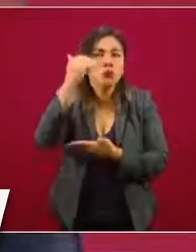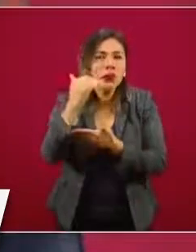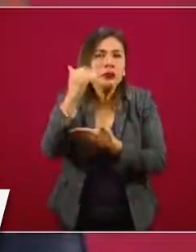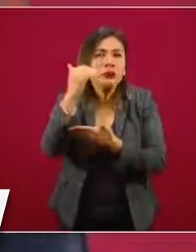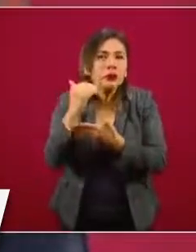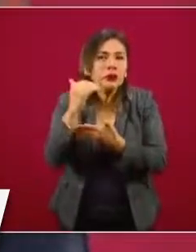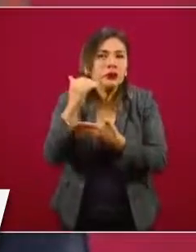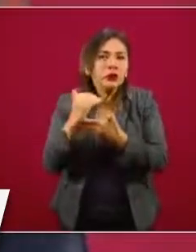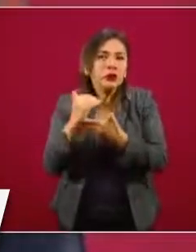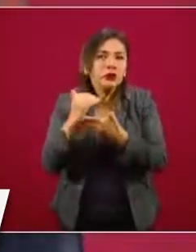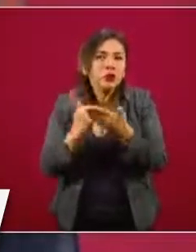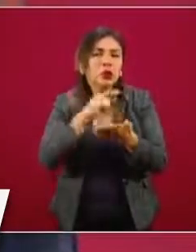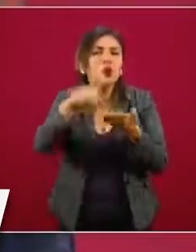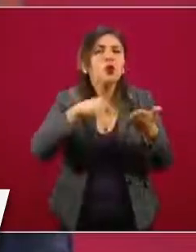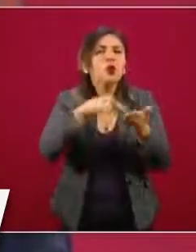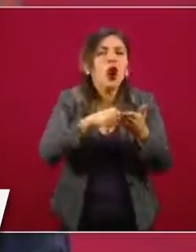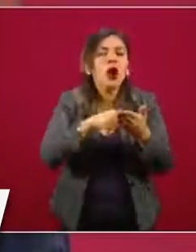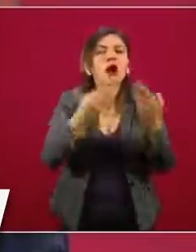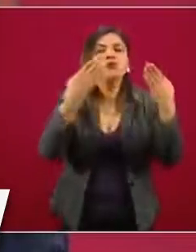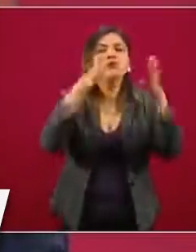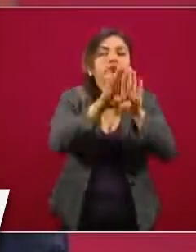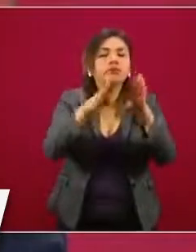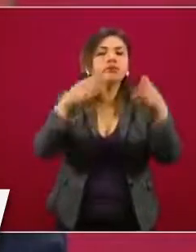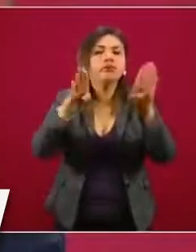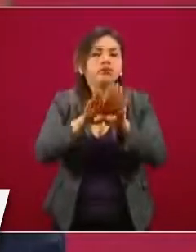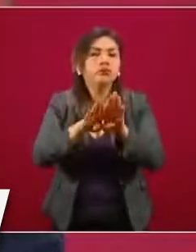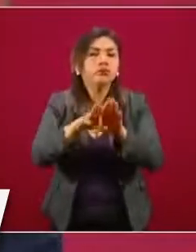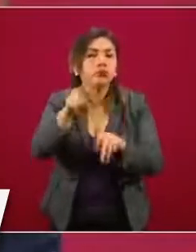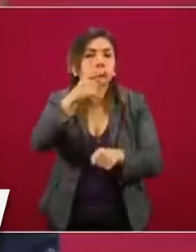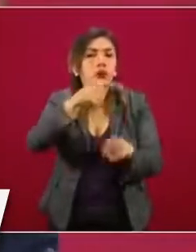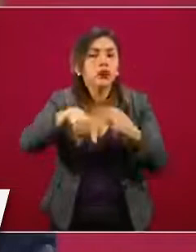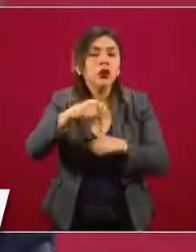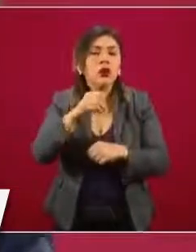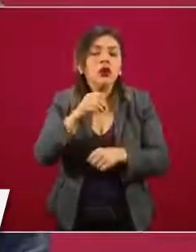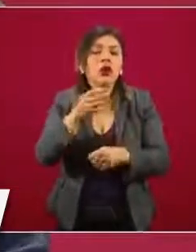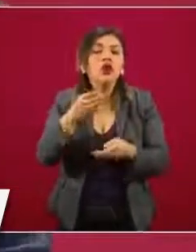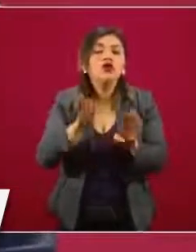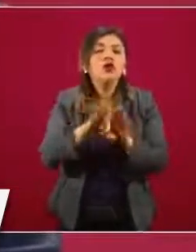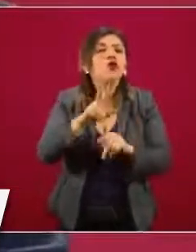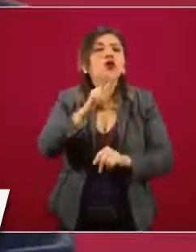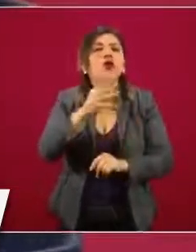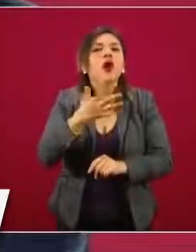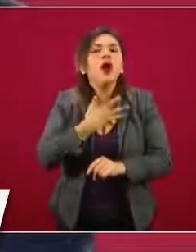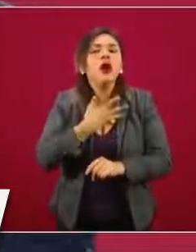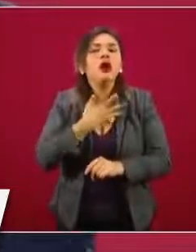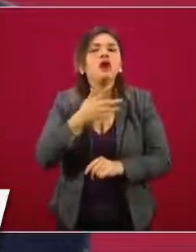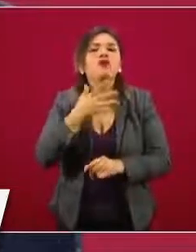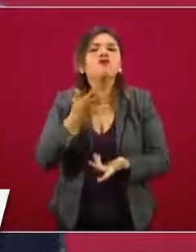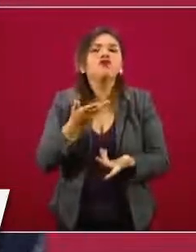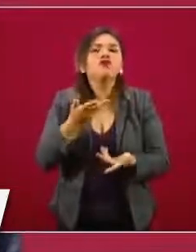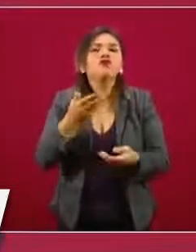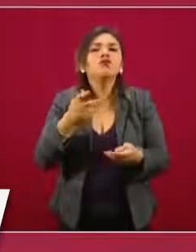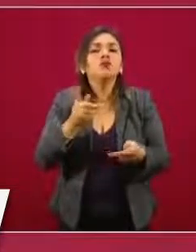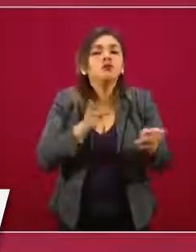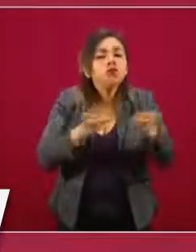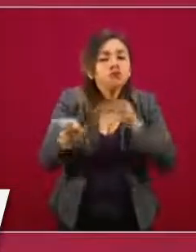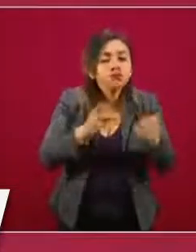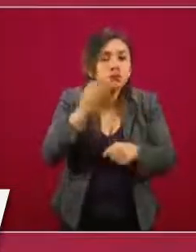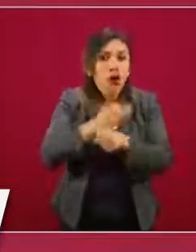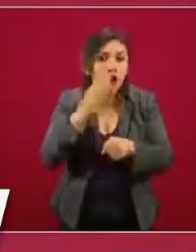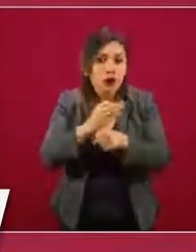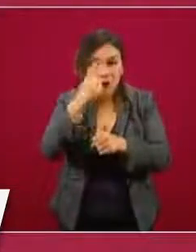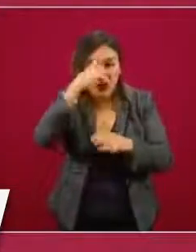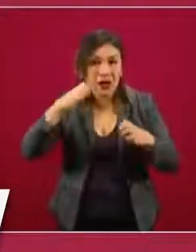reduciéndose el número de establecimientos que no cumplen con el plan de